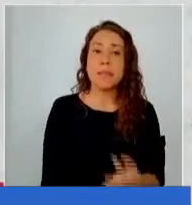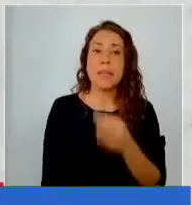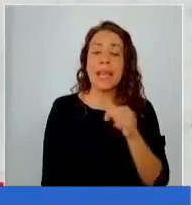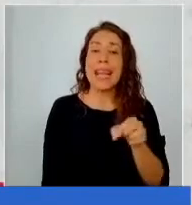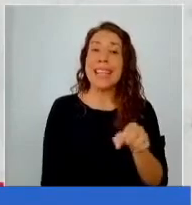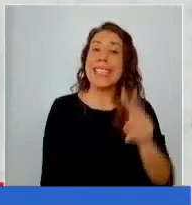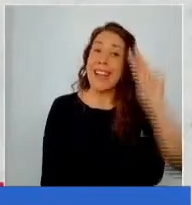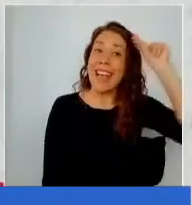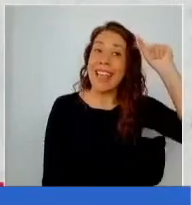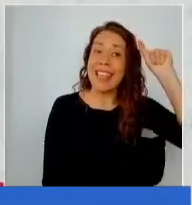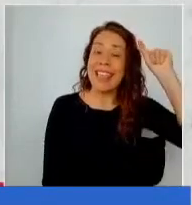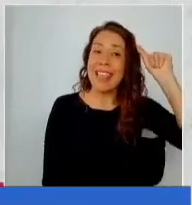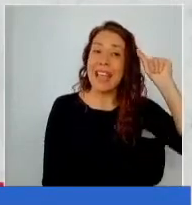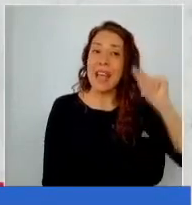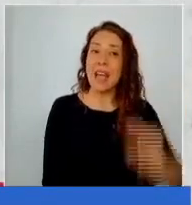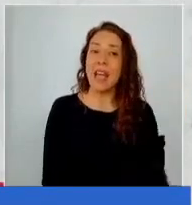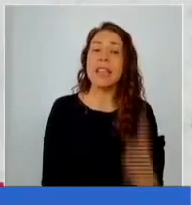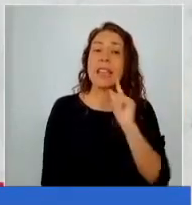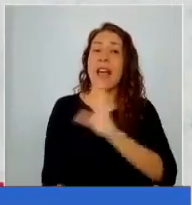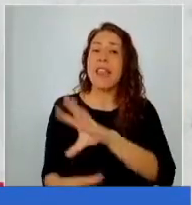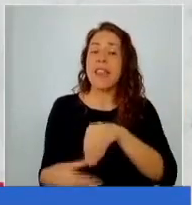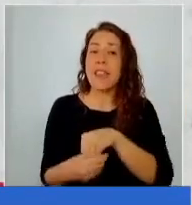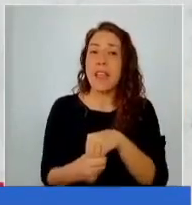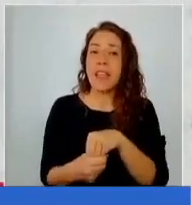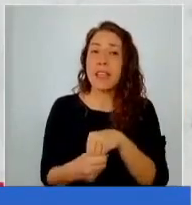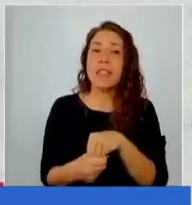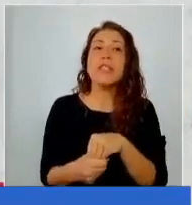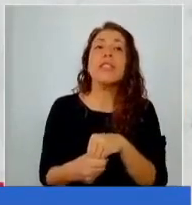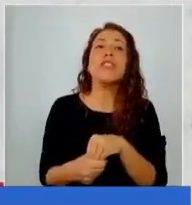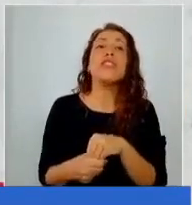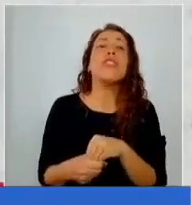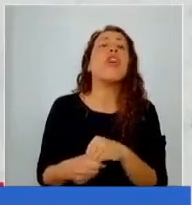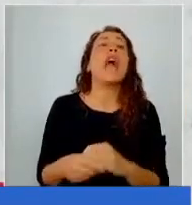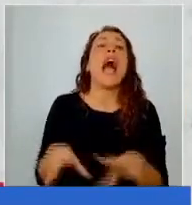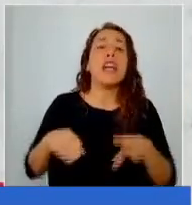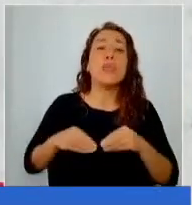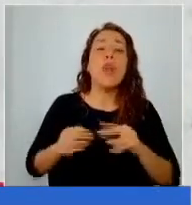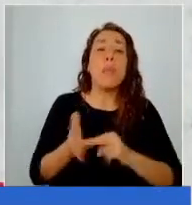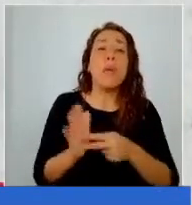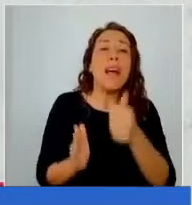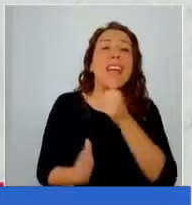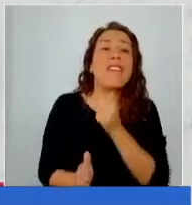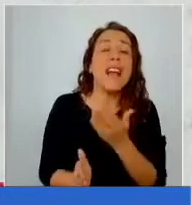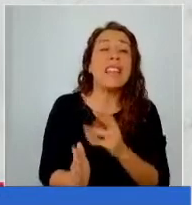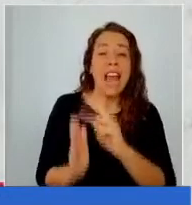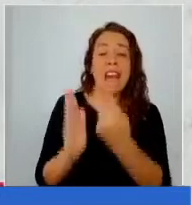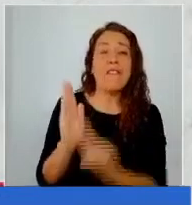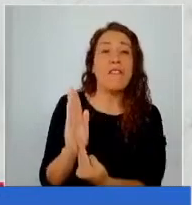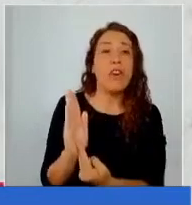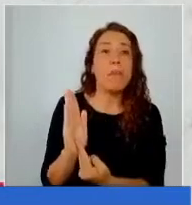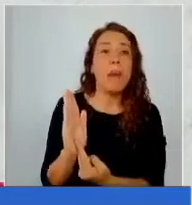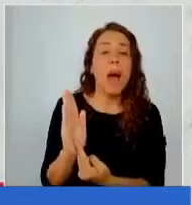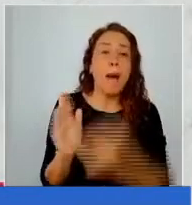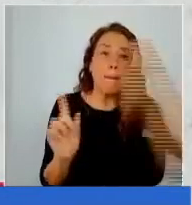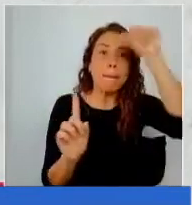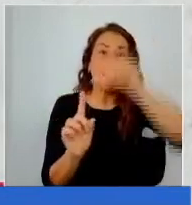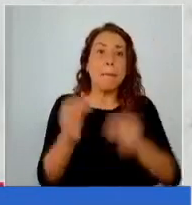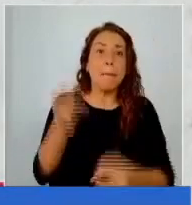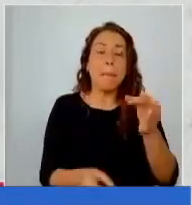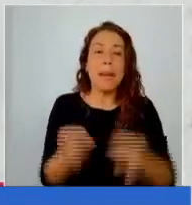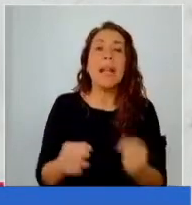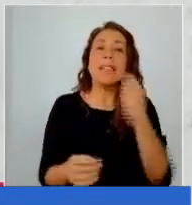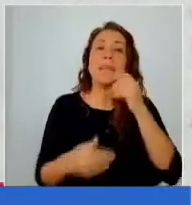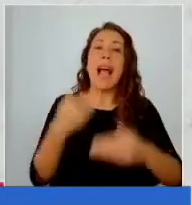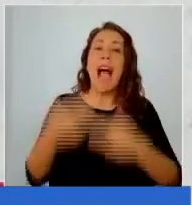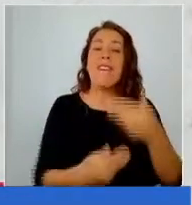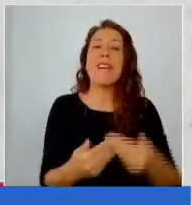que es parte que en parte se hace cargo de la falencia de la Reforma procesal penal que significa un avance en materia del debido